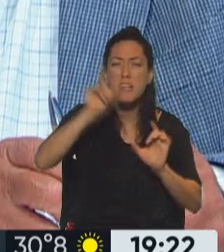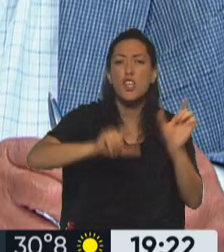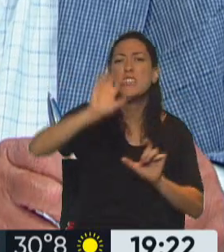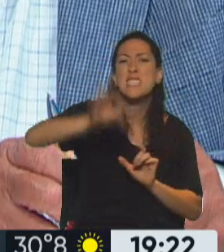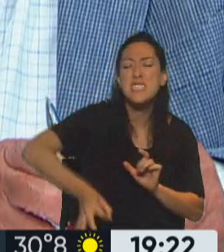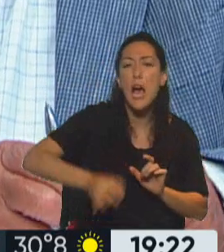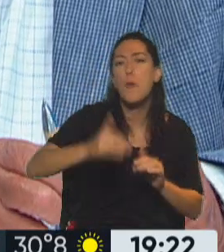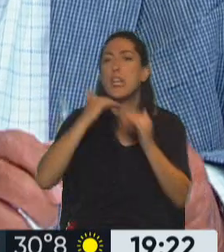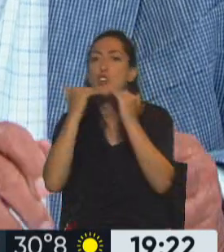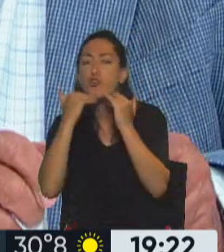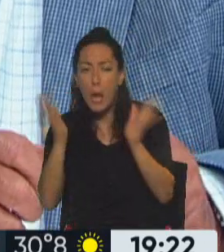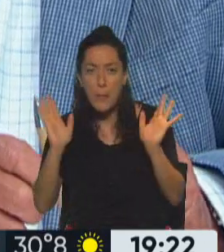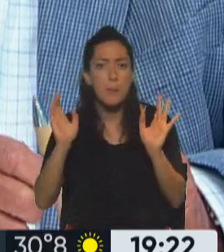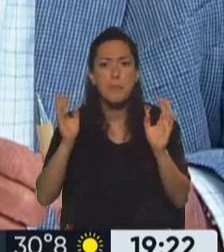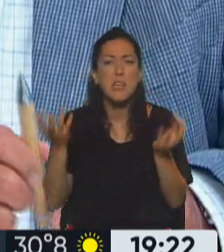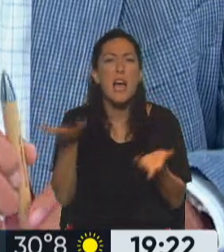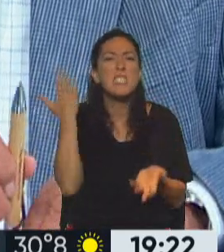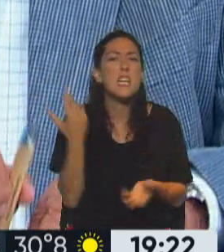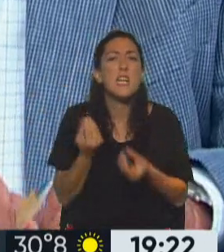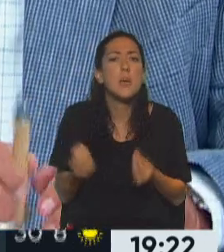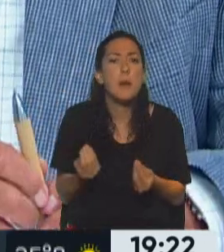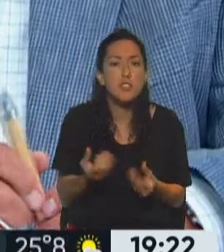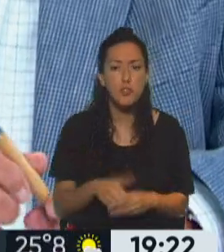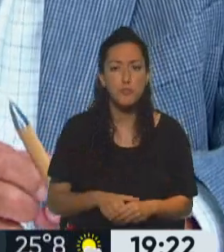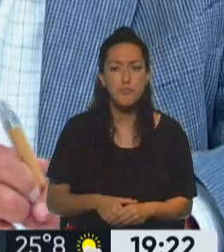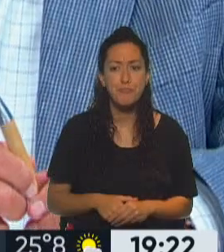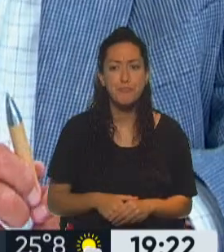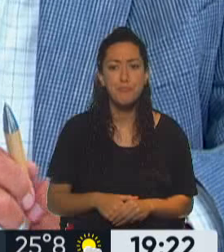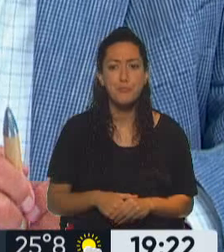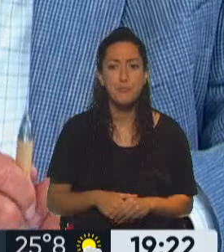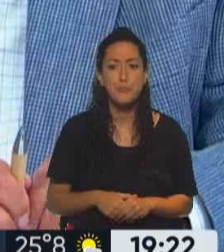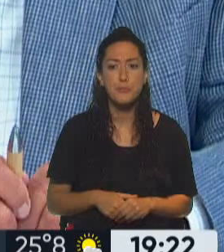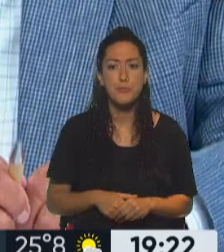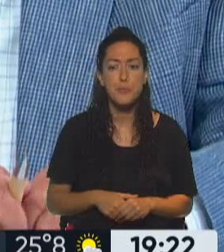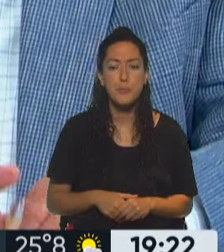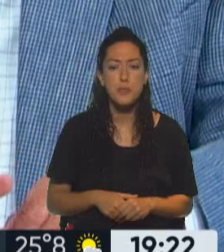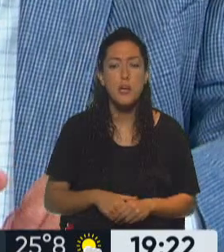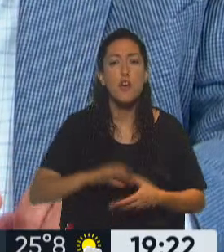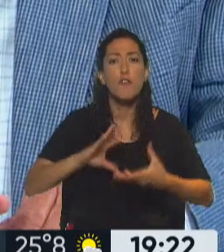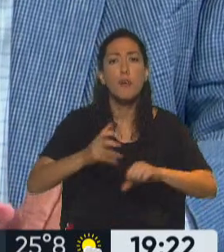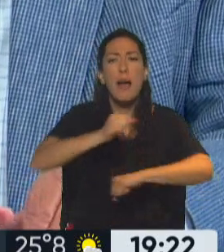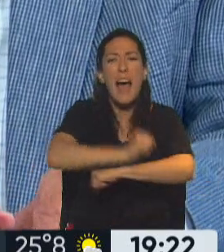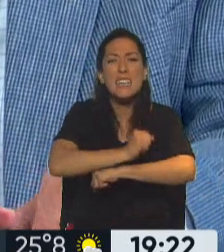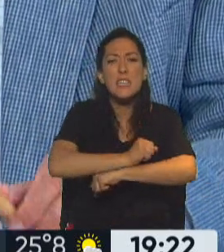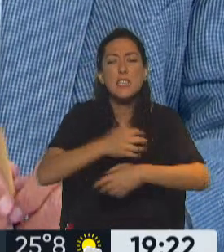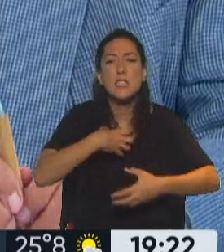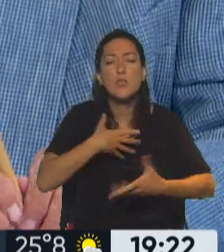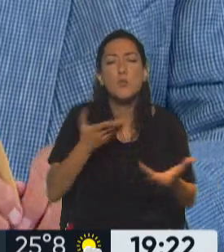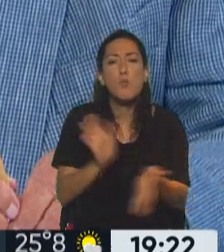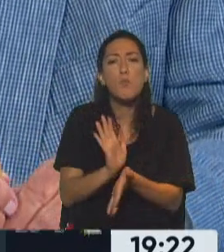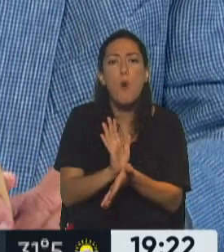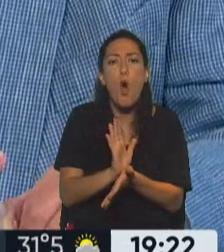o la que sabe lo que no sabe qué pasó ayer lo que pasa que hay toda una actitud de ocupar espacio de poder